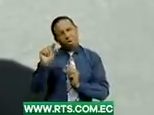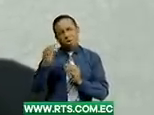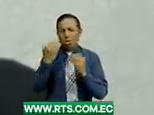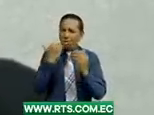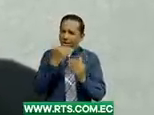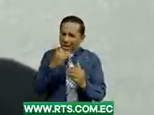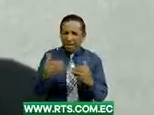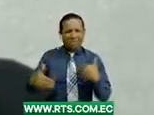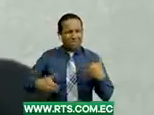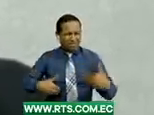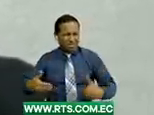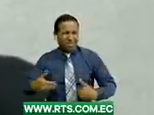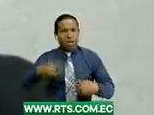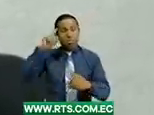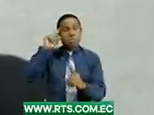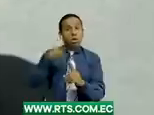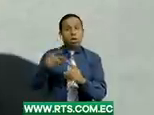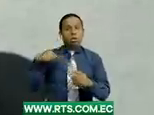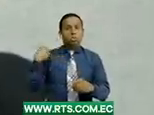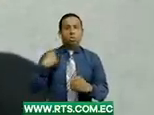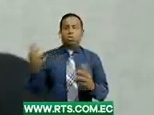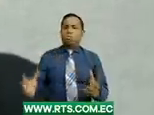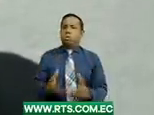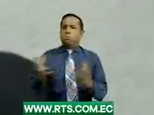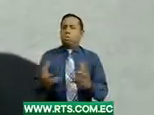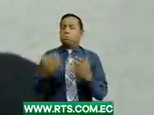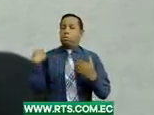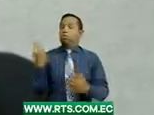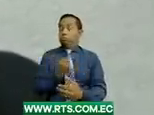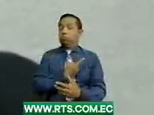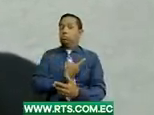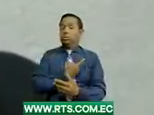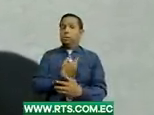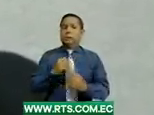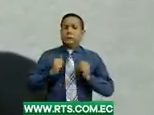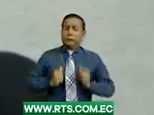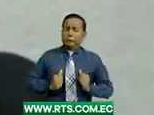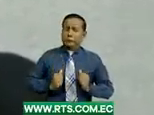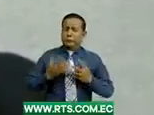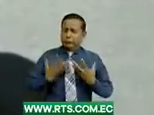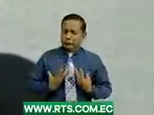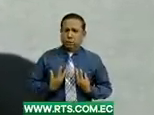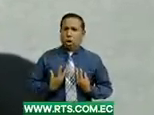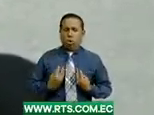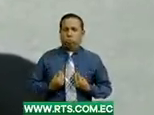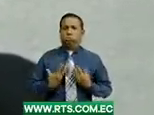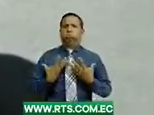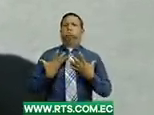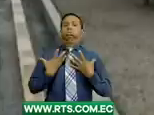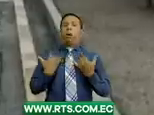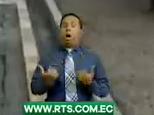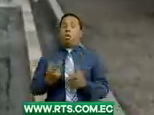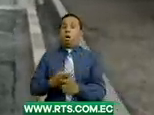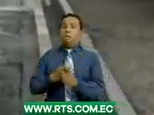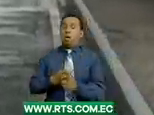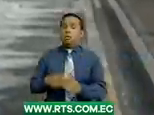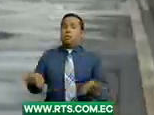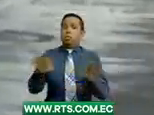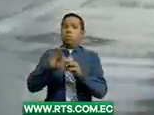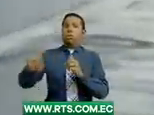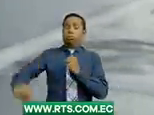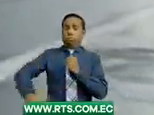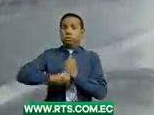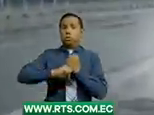para mantenernos siempre en estado de ánimo, adelante siempre y poder salir de esta situación de emergencia en este momento.